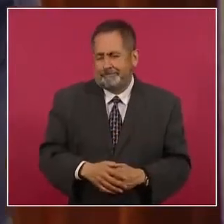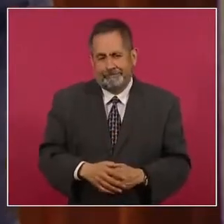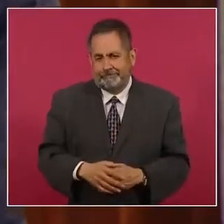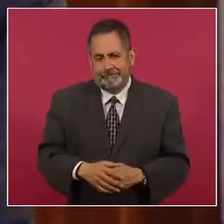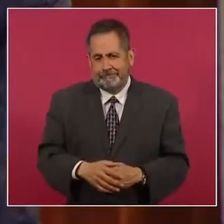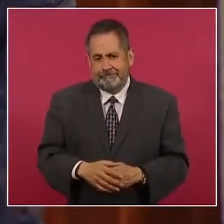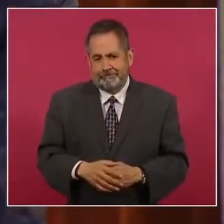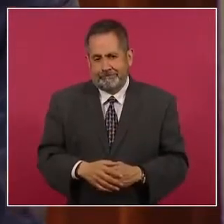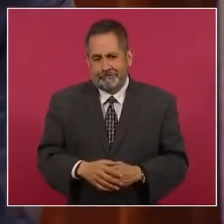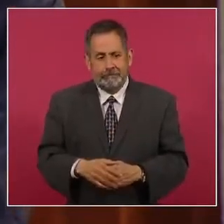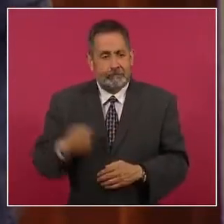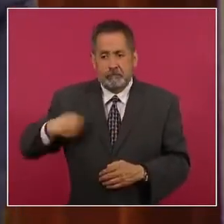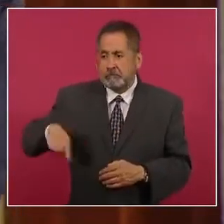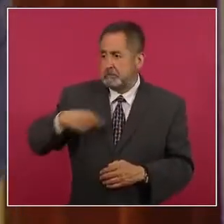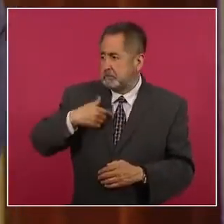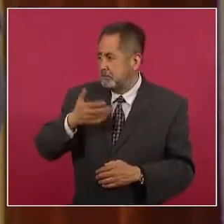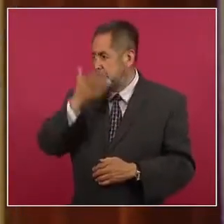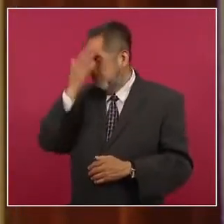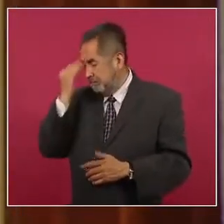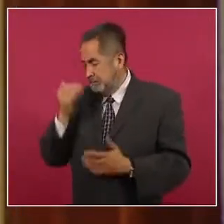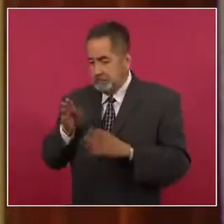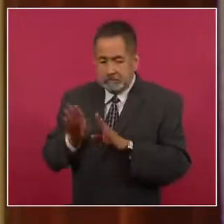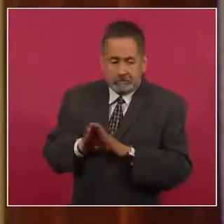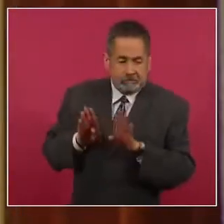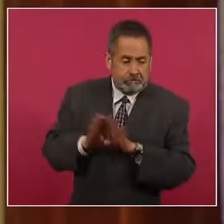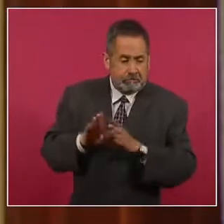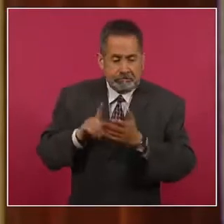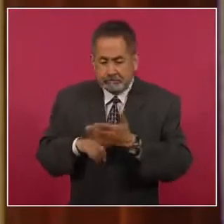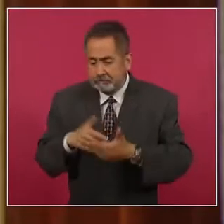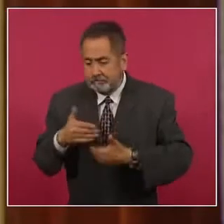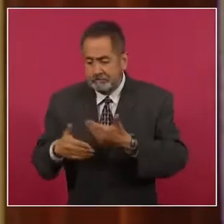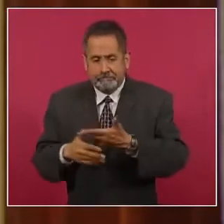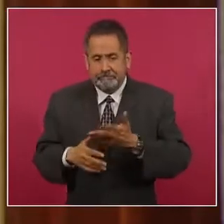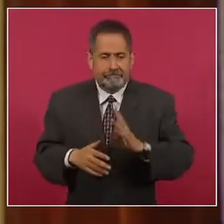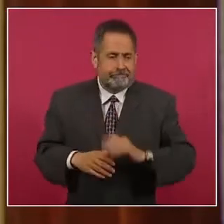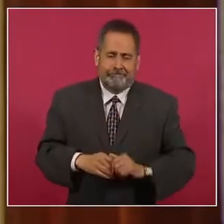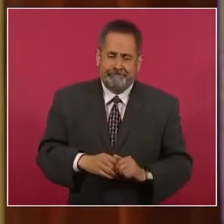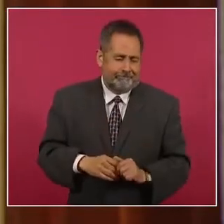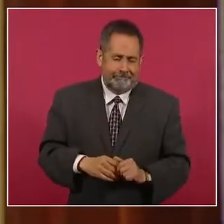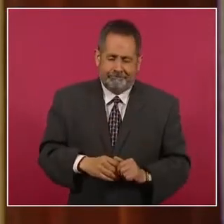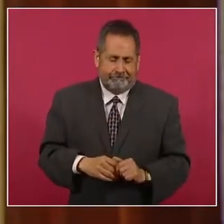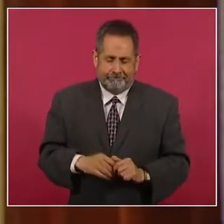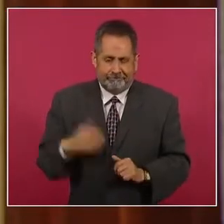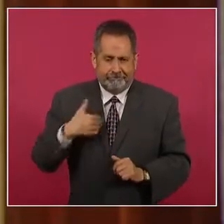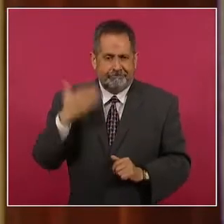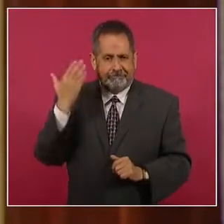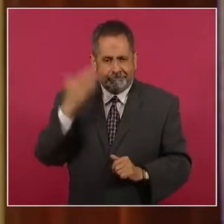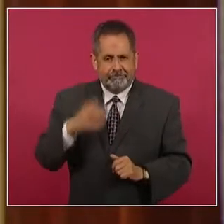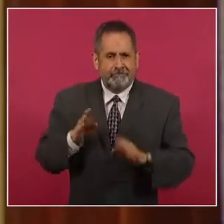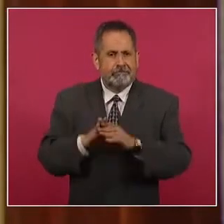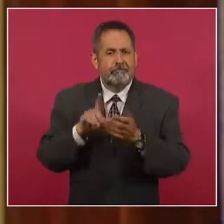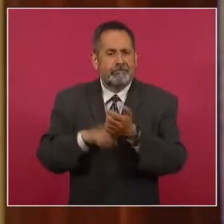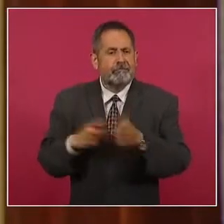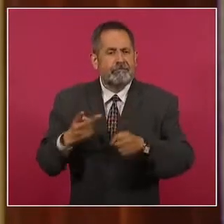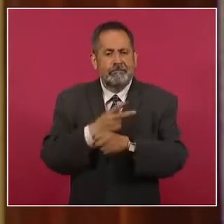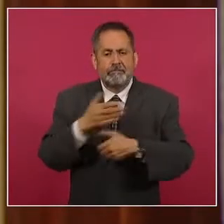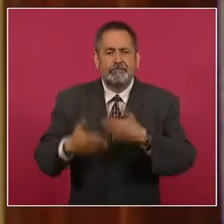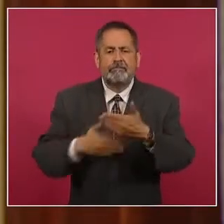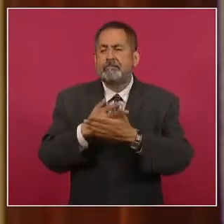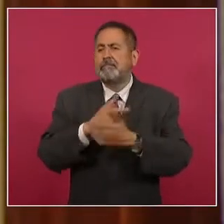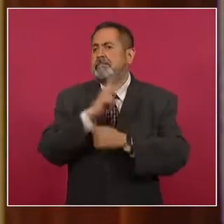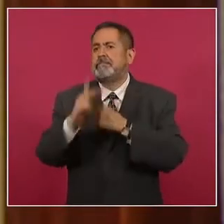y que no sabíamos lo que realmente está sucediendo en